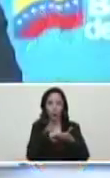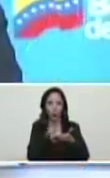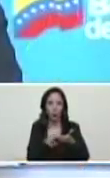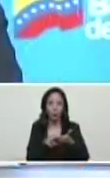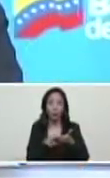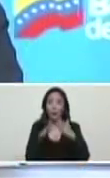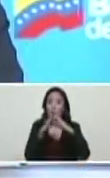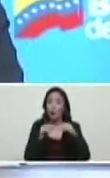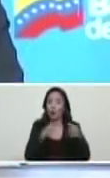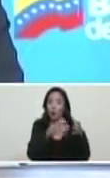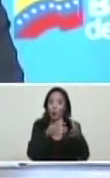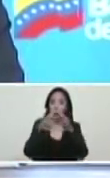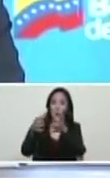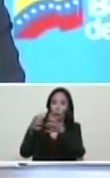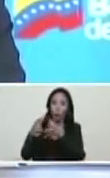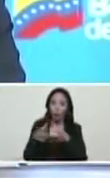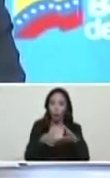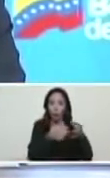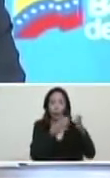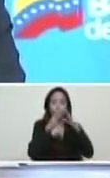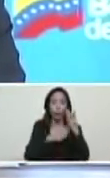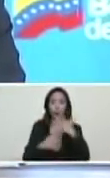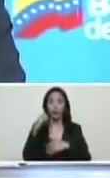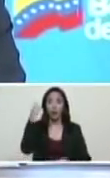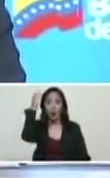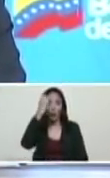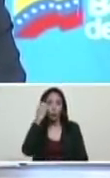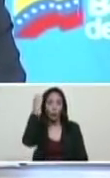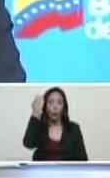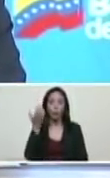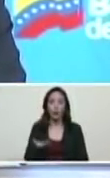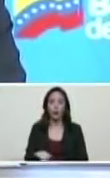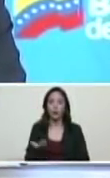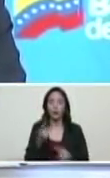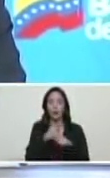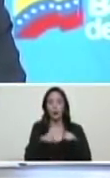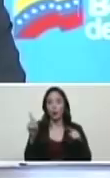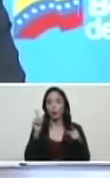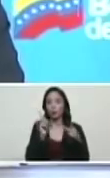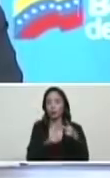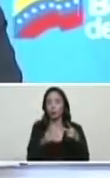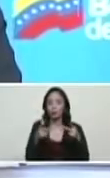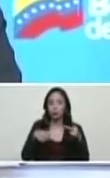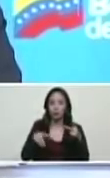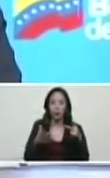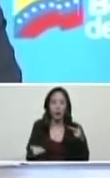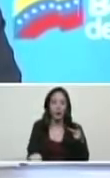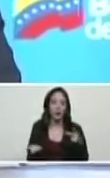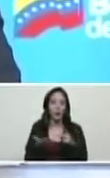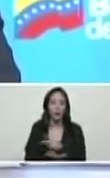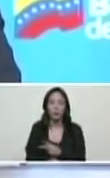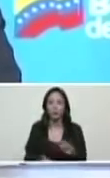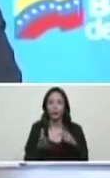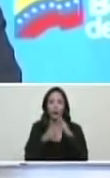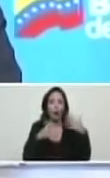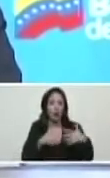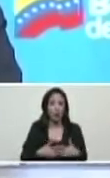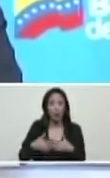Todas las delegaciones que recibo, que vienen de Europa, que vienen de